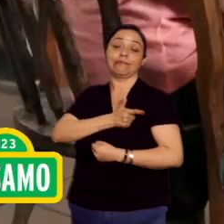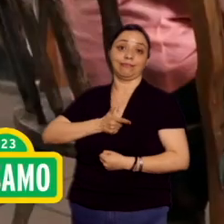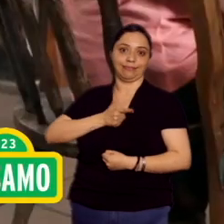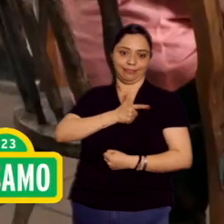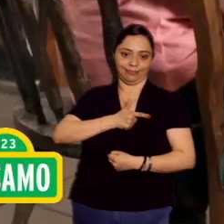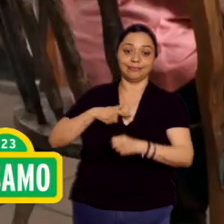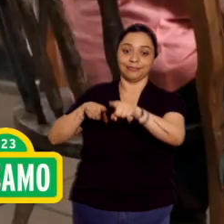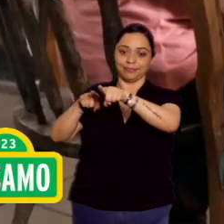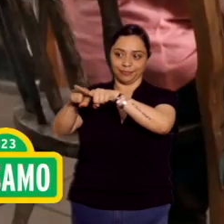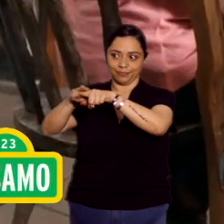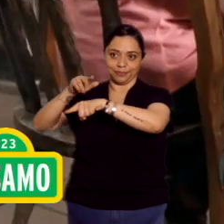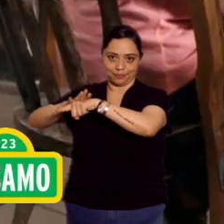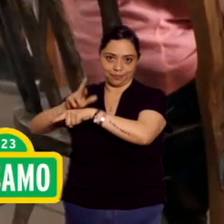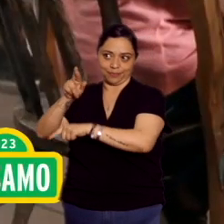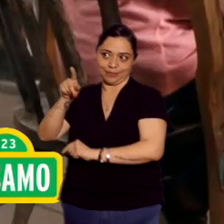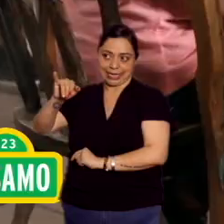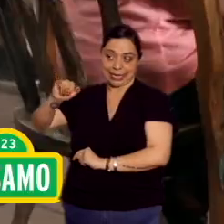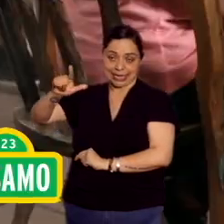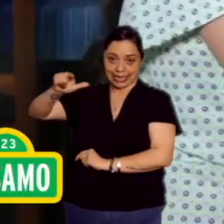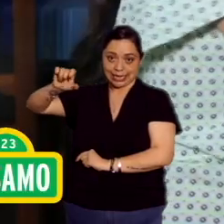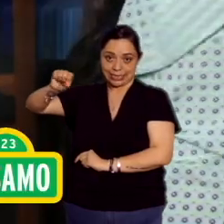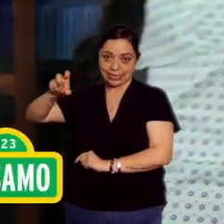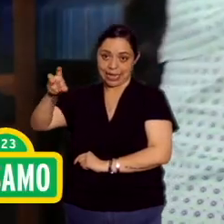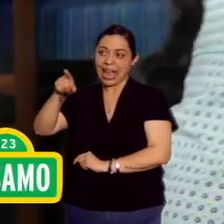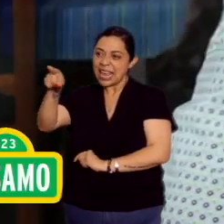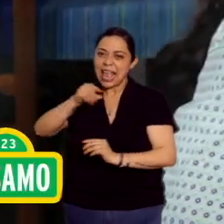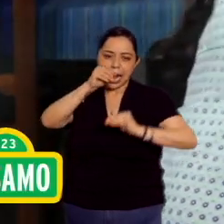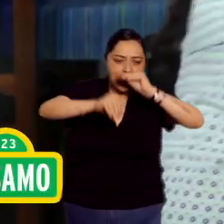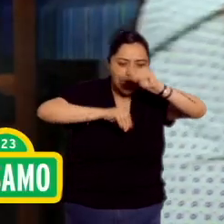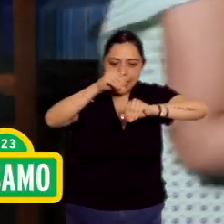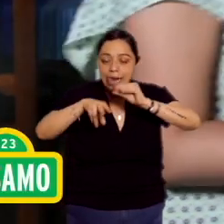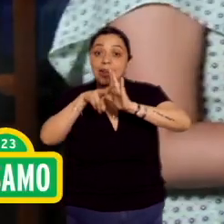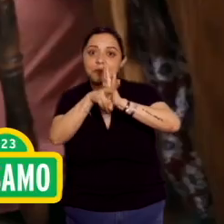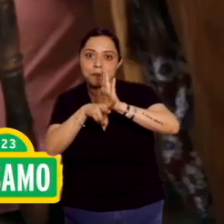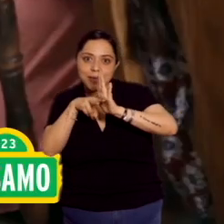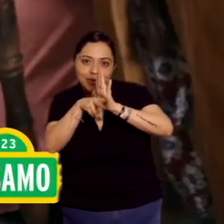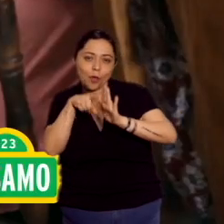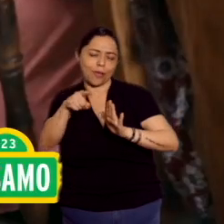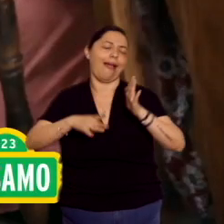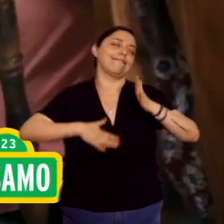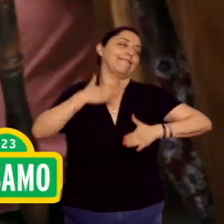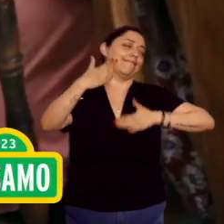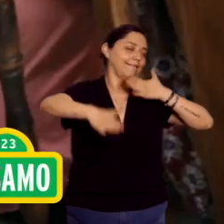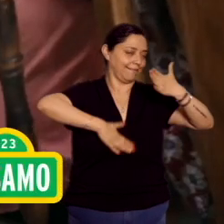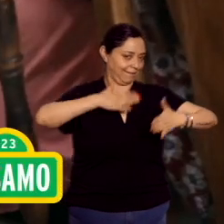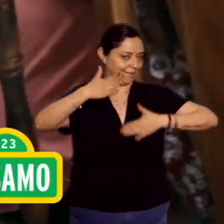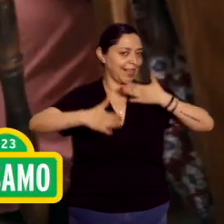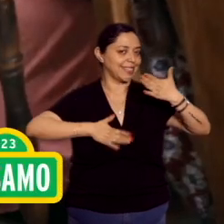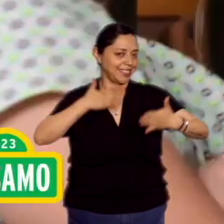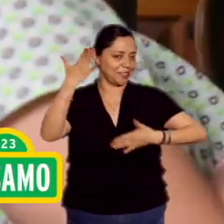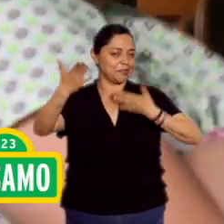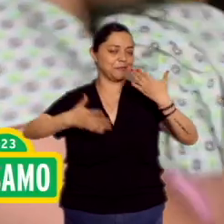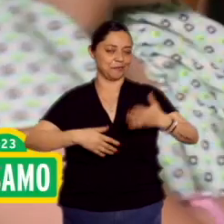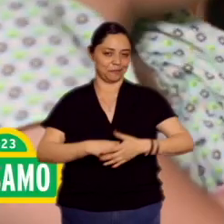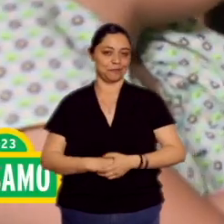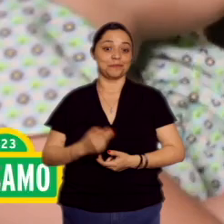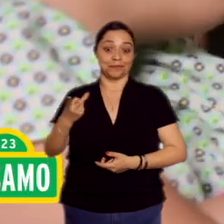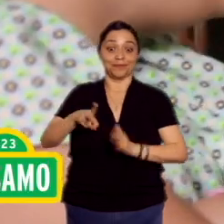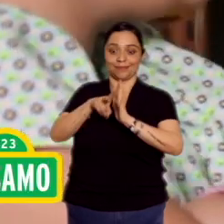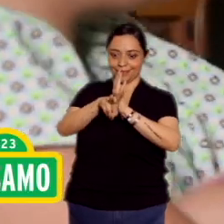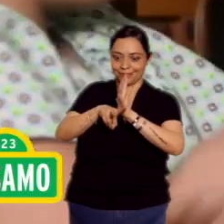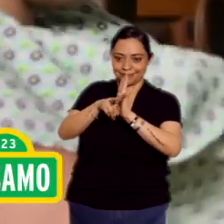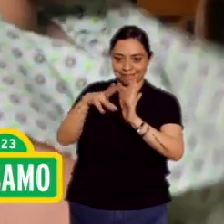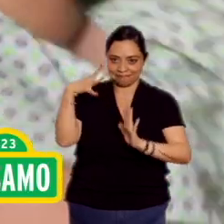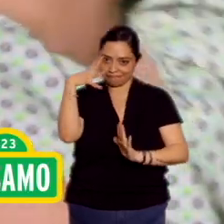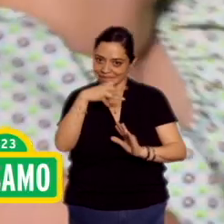Mi hermana mayor, Ilse, sabe cómo editar los videos y los hace muy divertidos. Este video queda